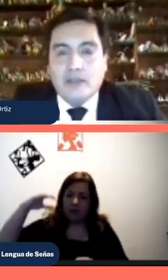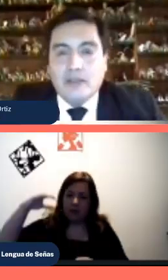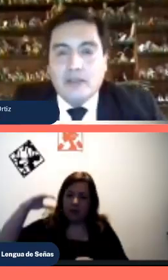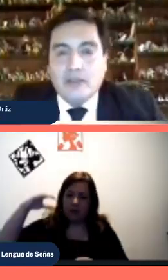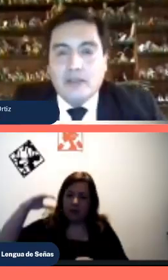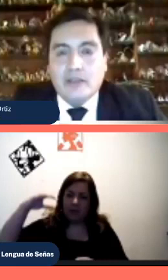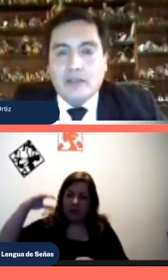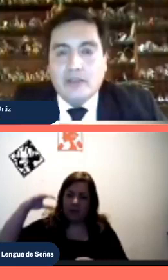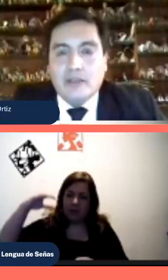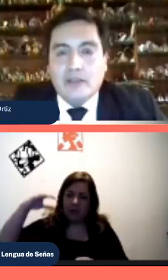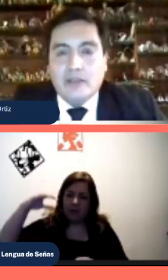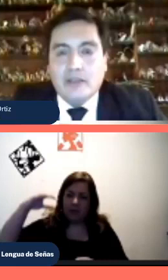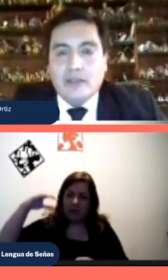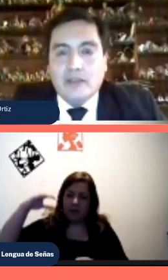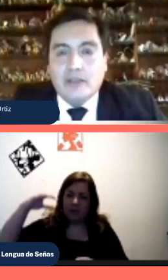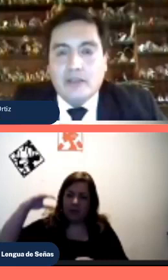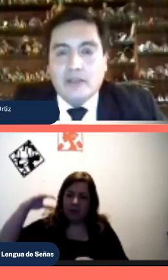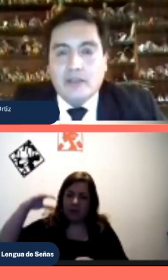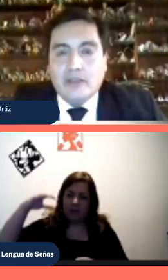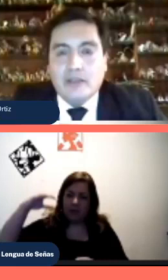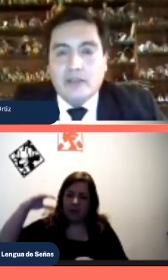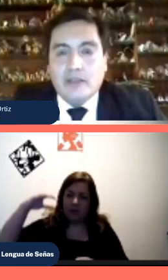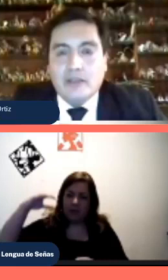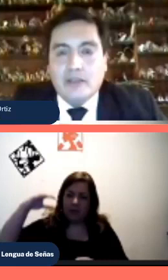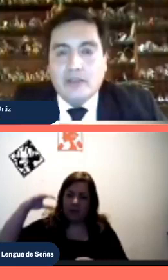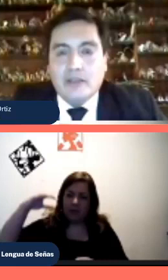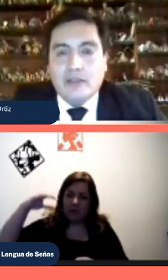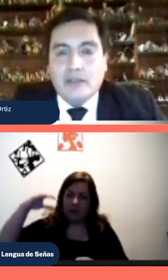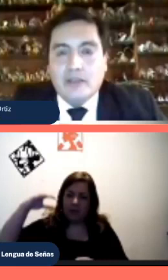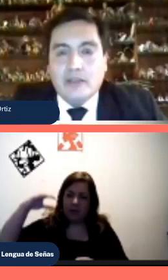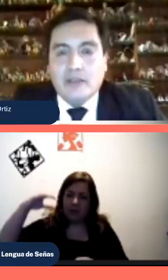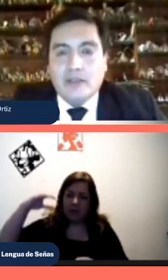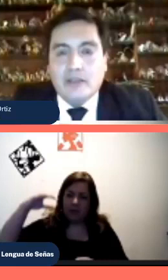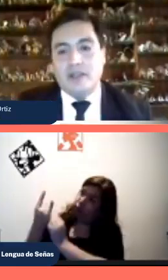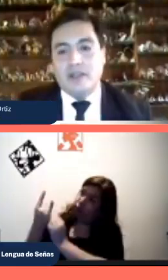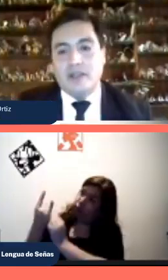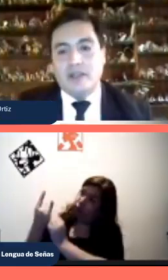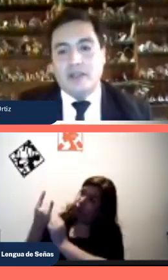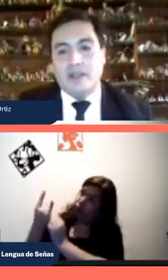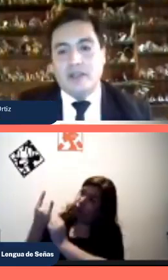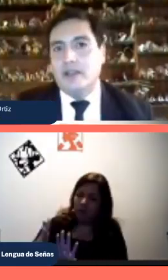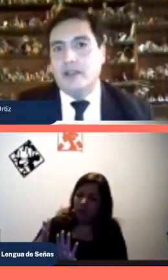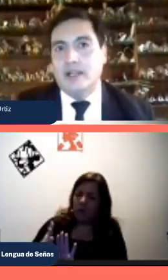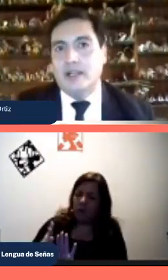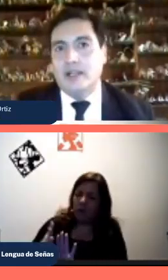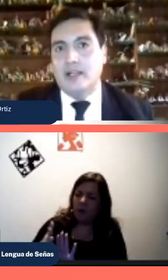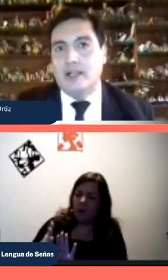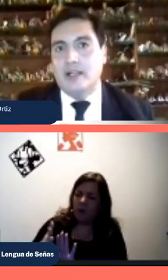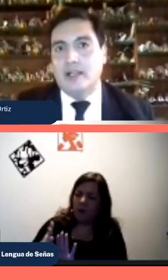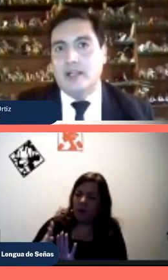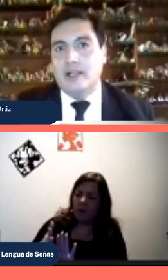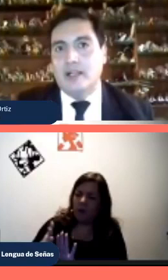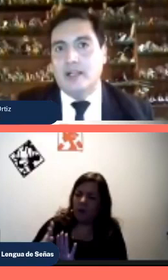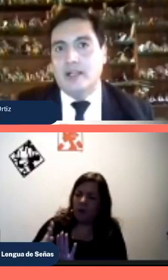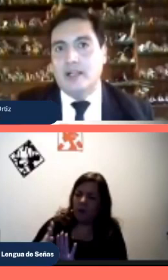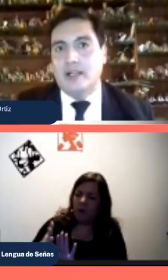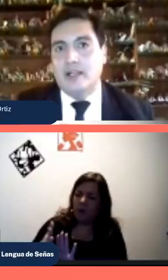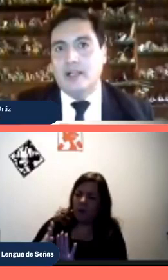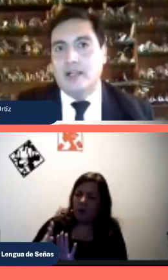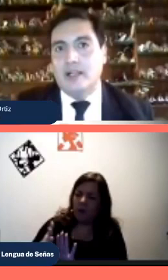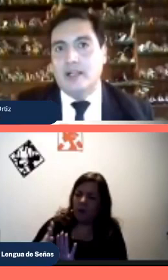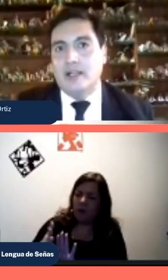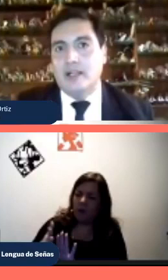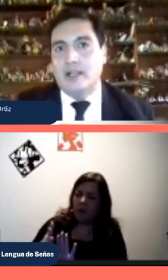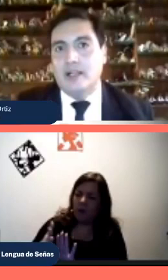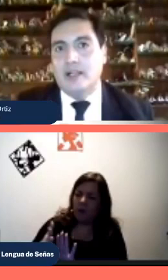a 11 metros. Esto es estimativo porque, como les comenté, se han descubierto partes del cráneo y nos da un